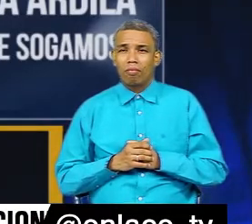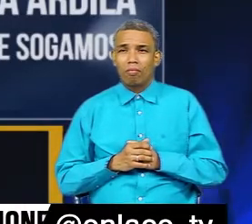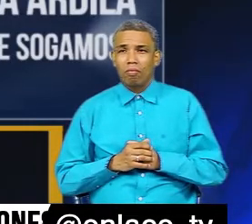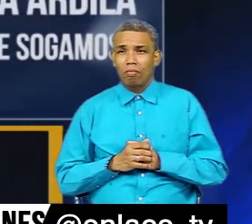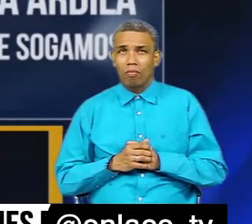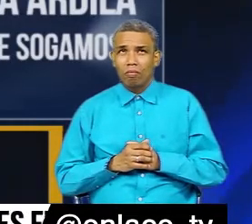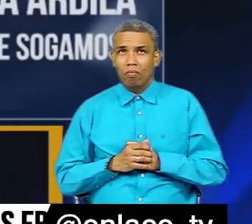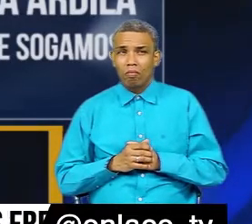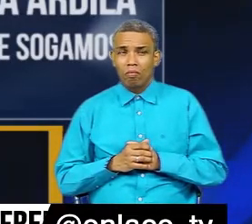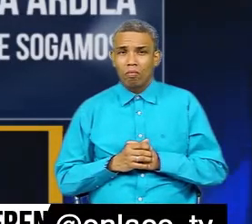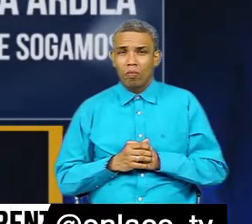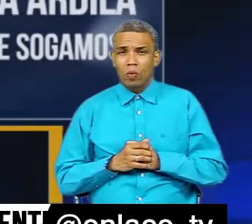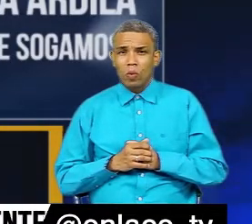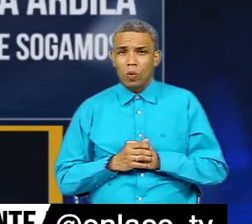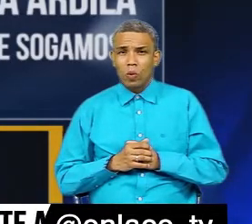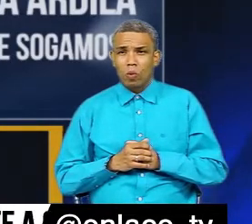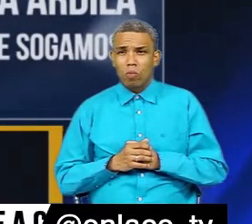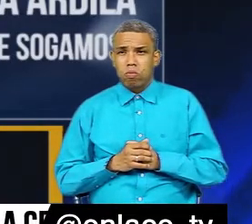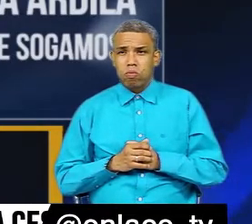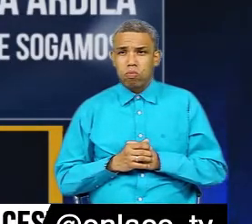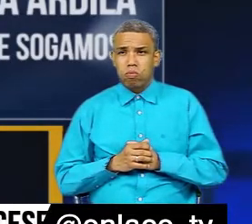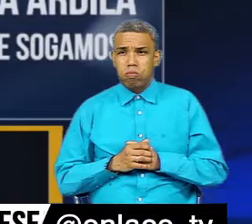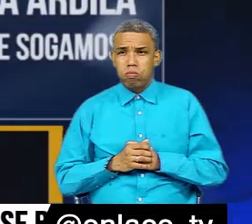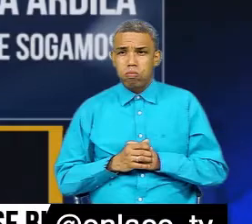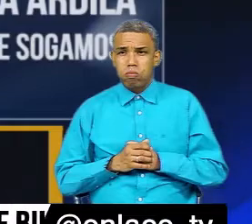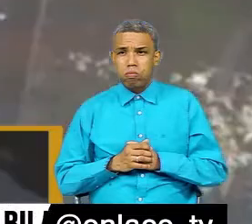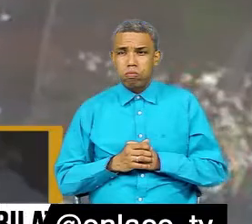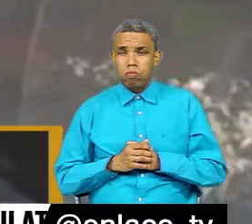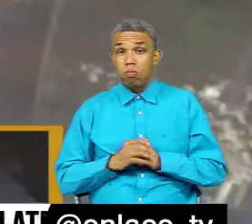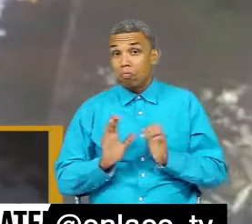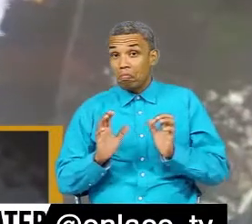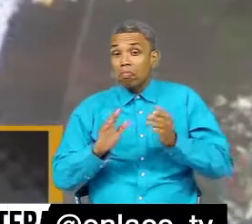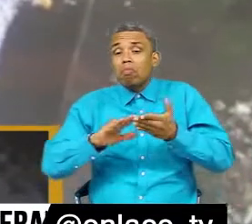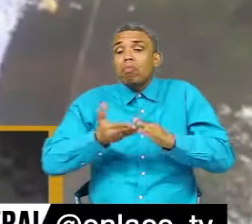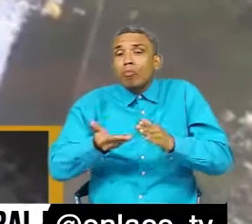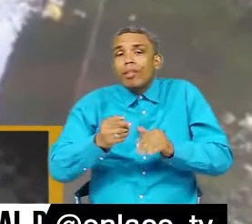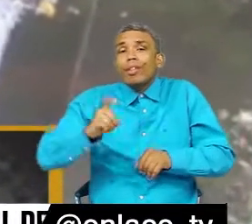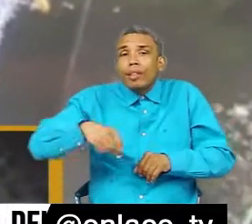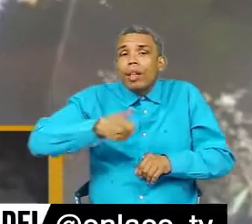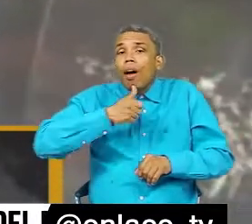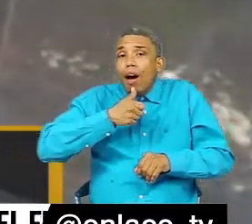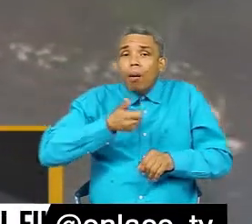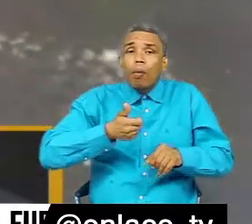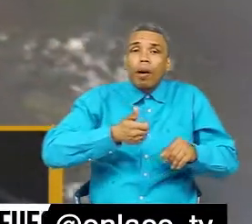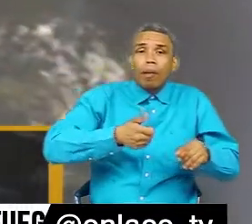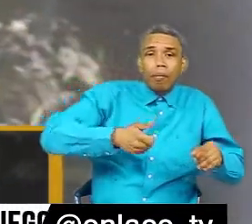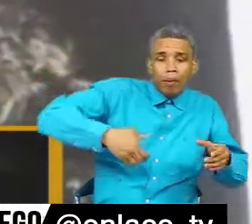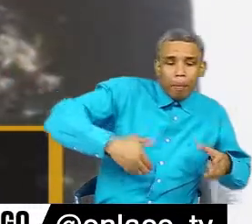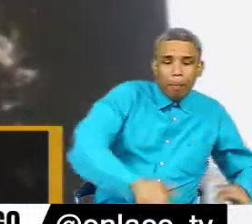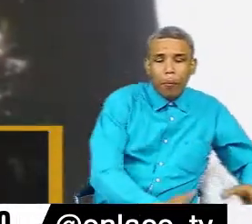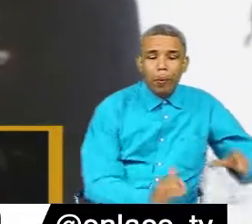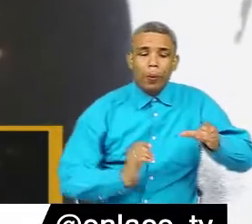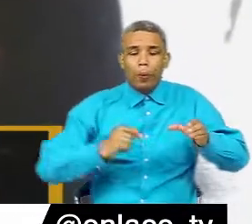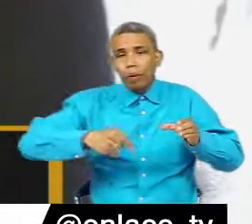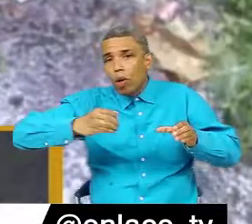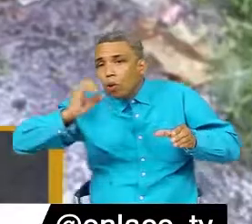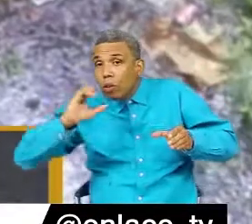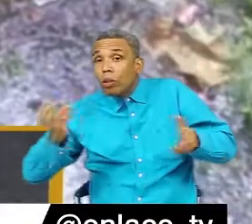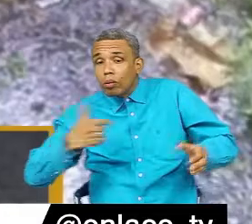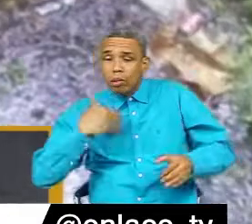su agua para el consumo diario, también se han visto afectados. Autoridades ambientales como la CAS y la Secretaría de Medio Ambiente de